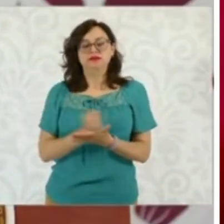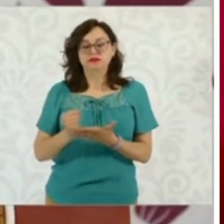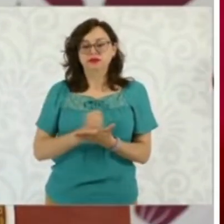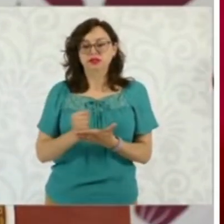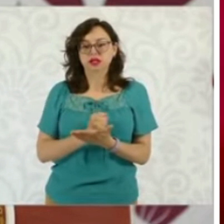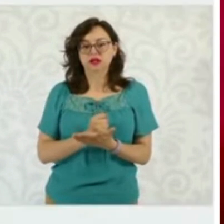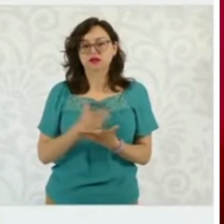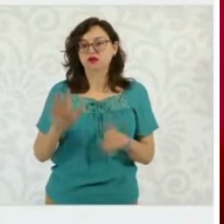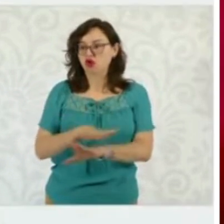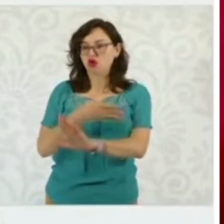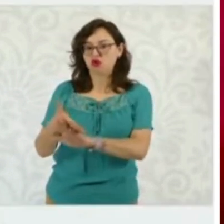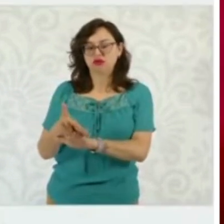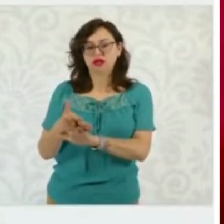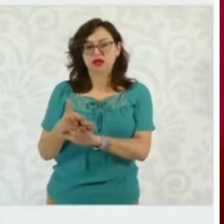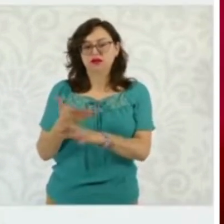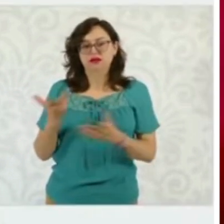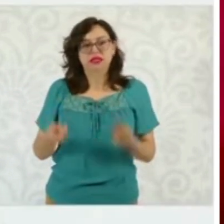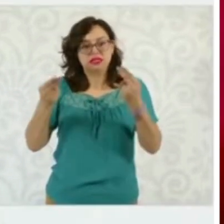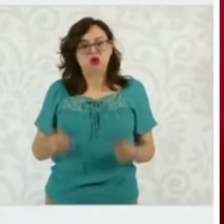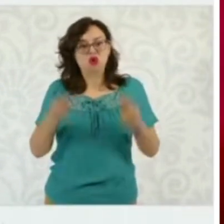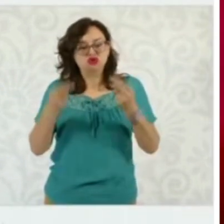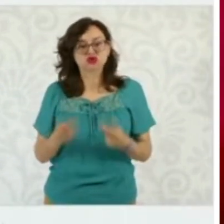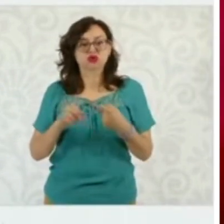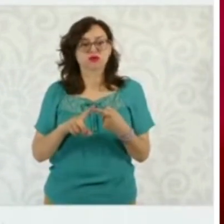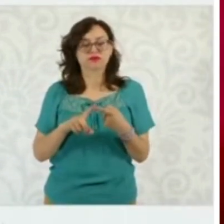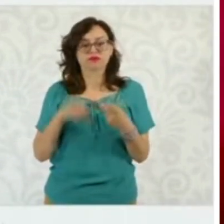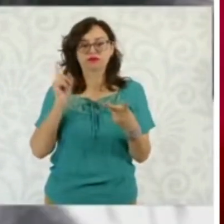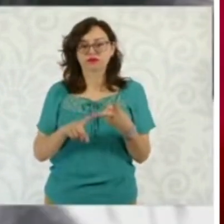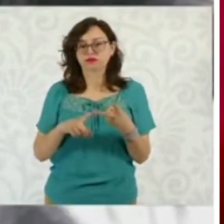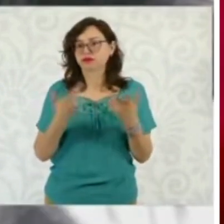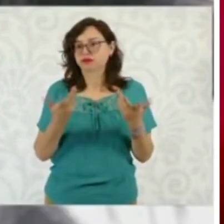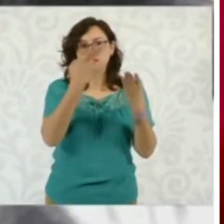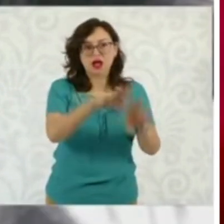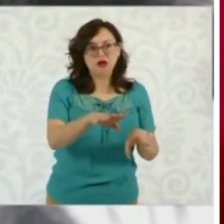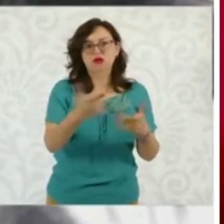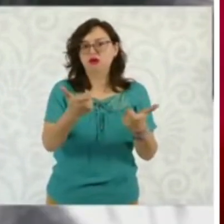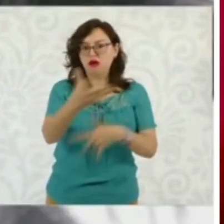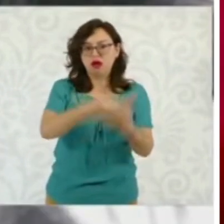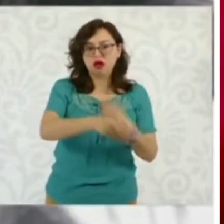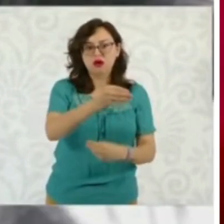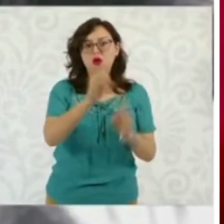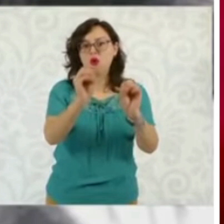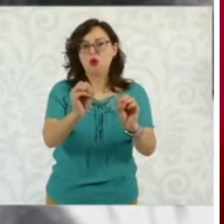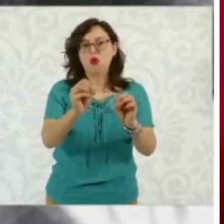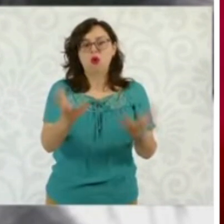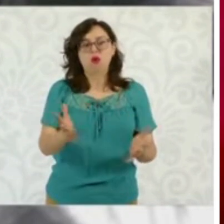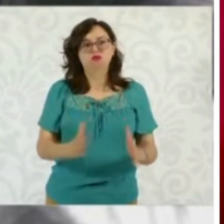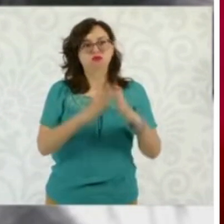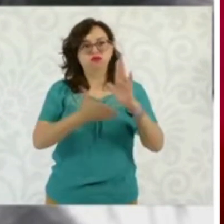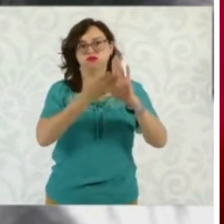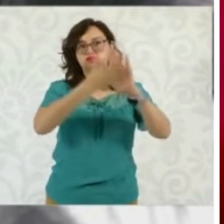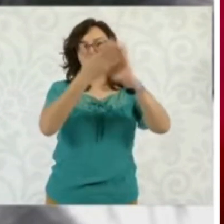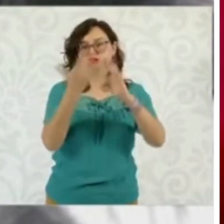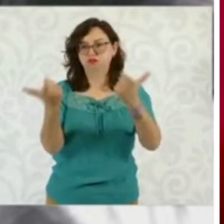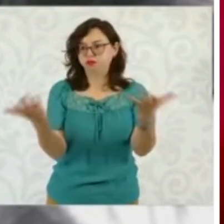pasado neoliberal, que lo único que eran negocios o para la banca o para los desarrolladores